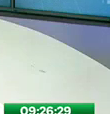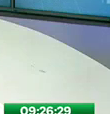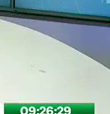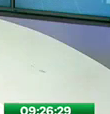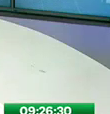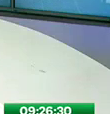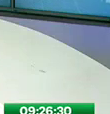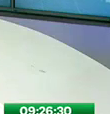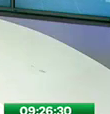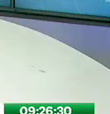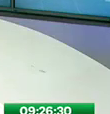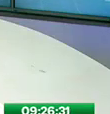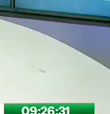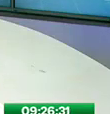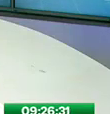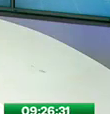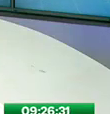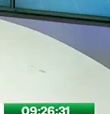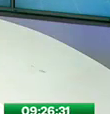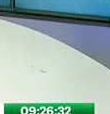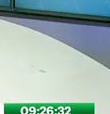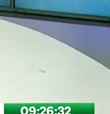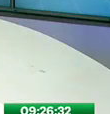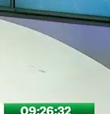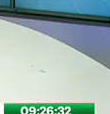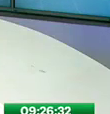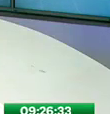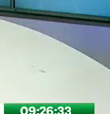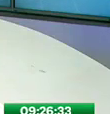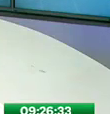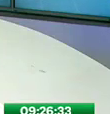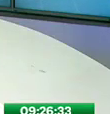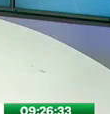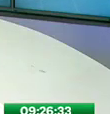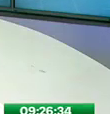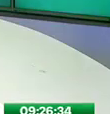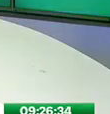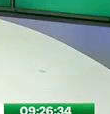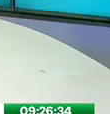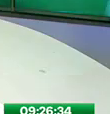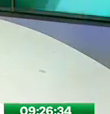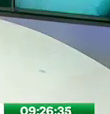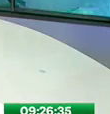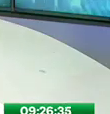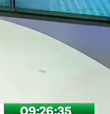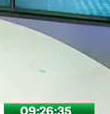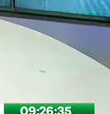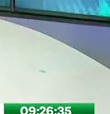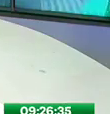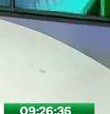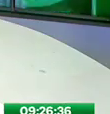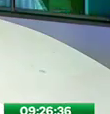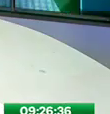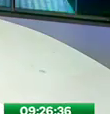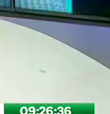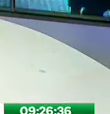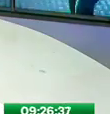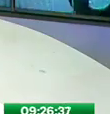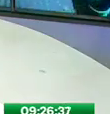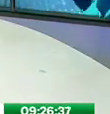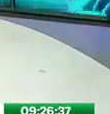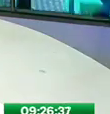guayaquil sinde viteri anunció la adhesión de mujeres a la policía metropolitana así como la creación de la dirección de la